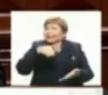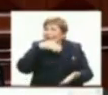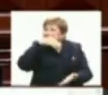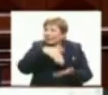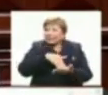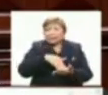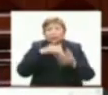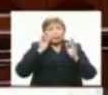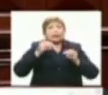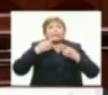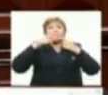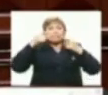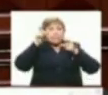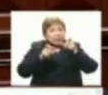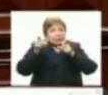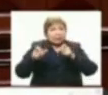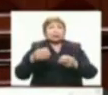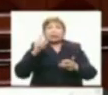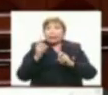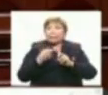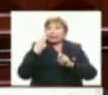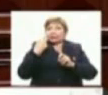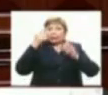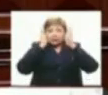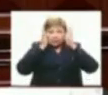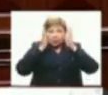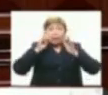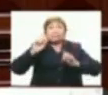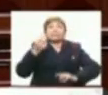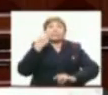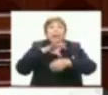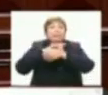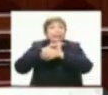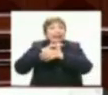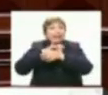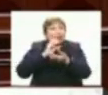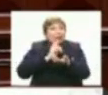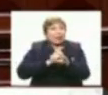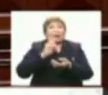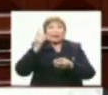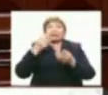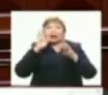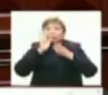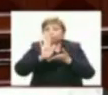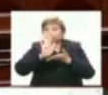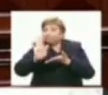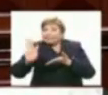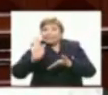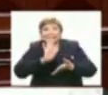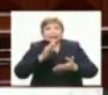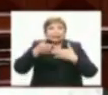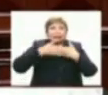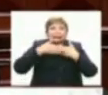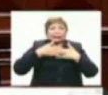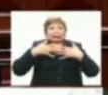descentralizado y participativo. Se priorizará la atención médica primaria para fortalecer la prevención y acercar